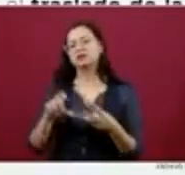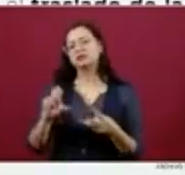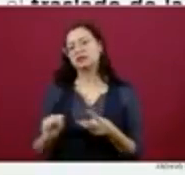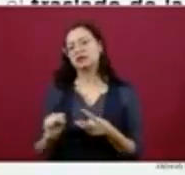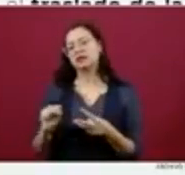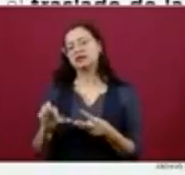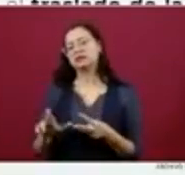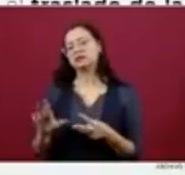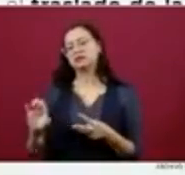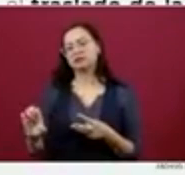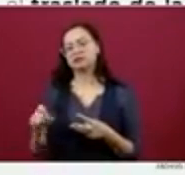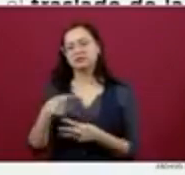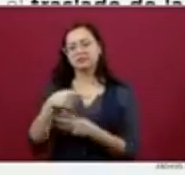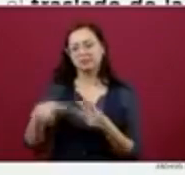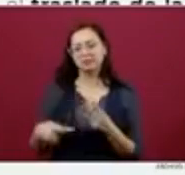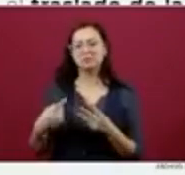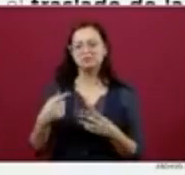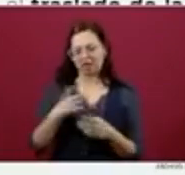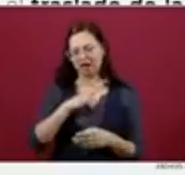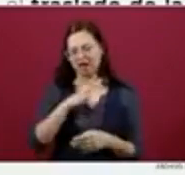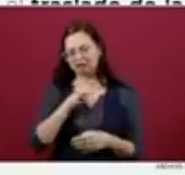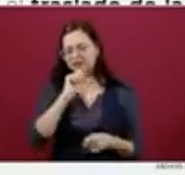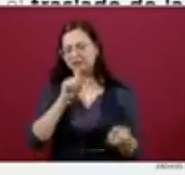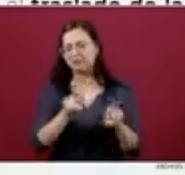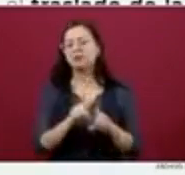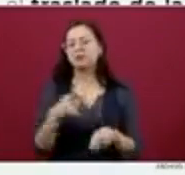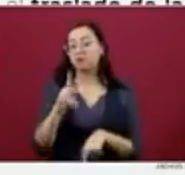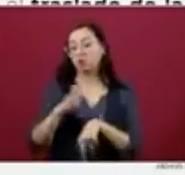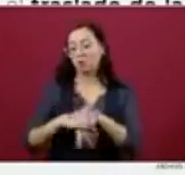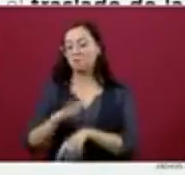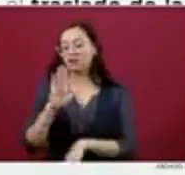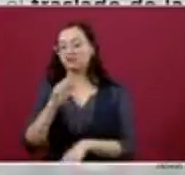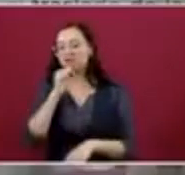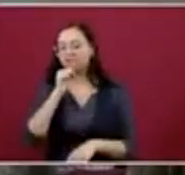pero fundamentalmente era de estas dos instituciones, pero llegaba hasta